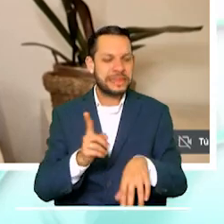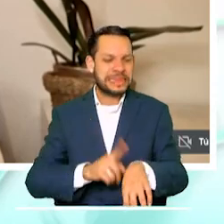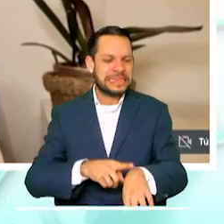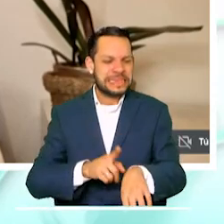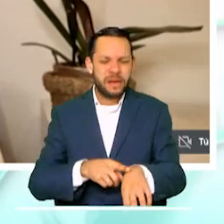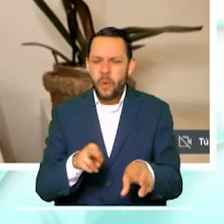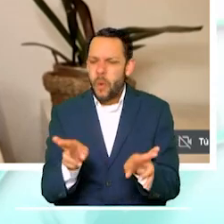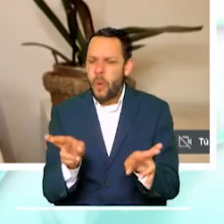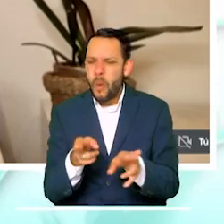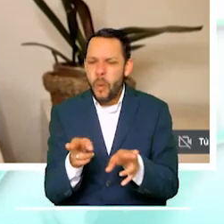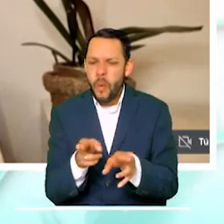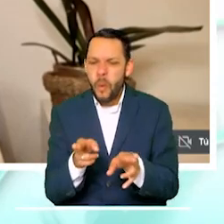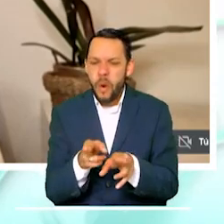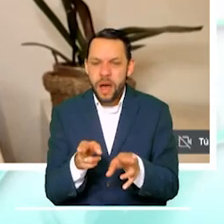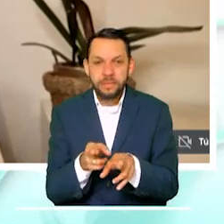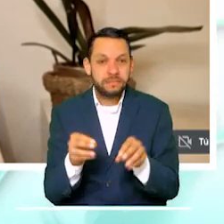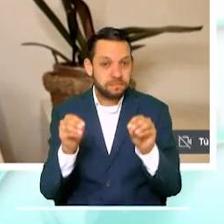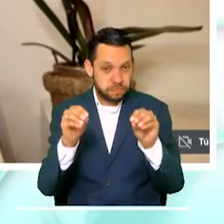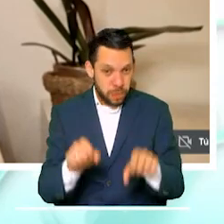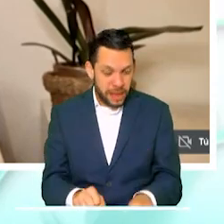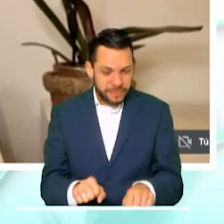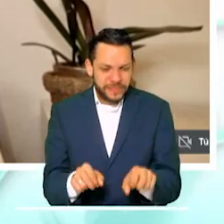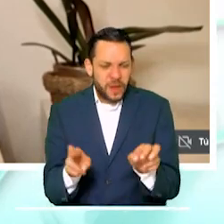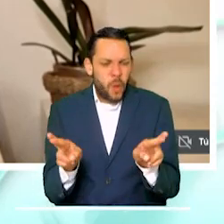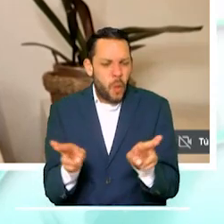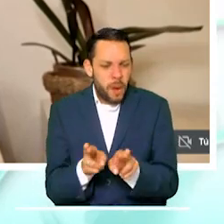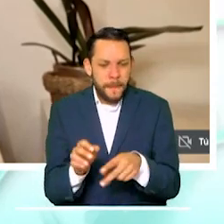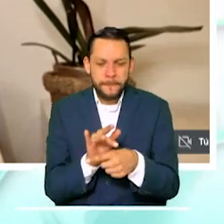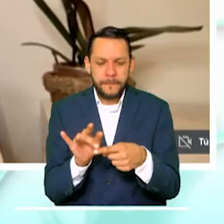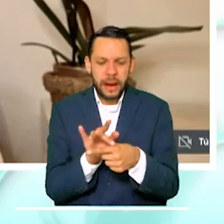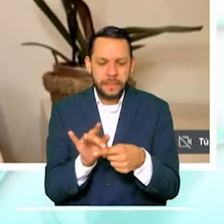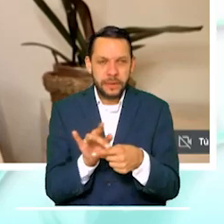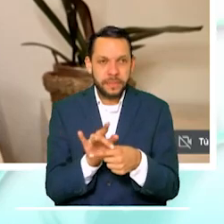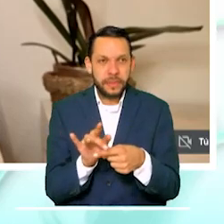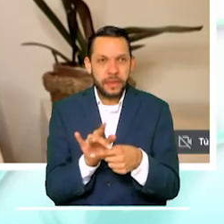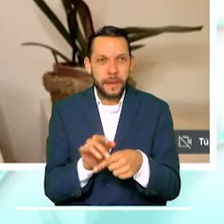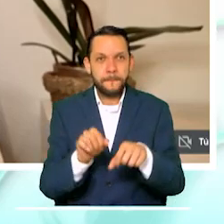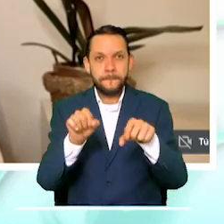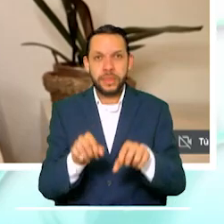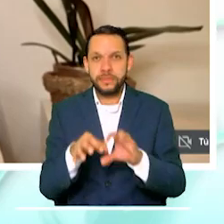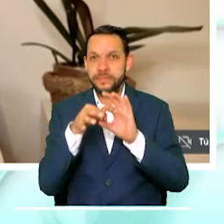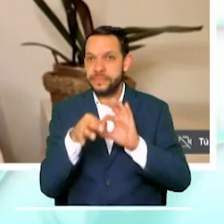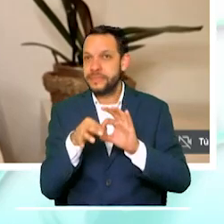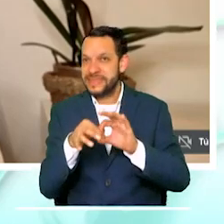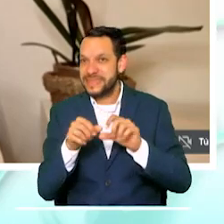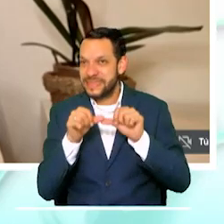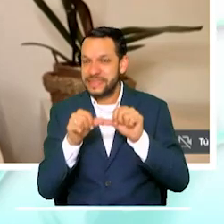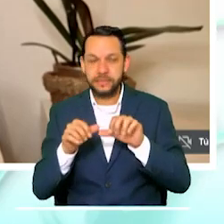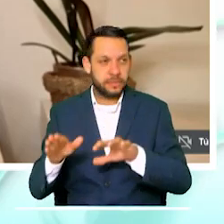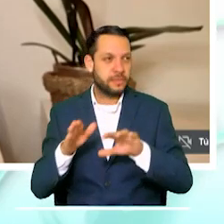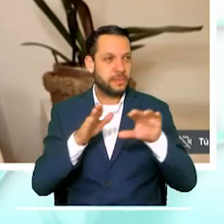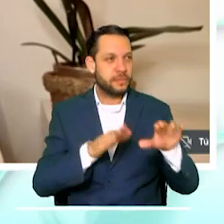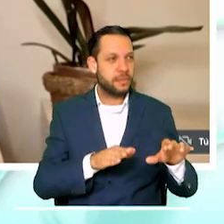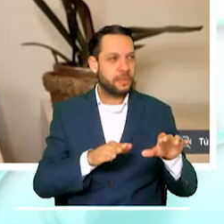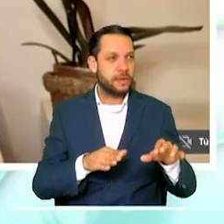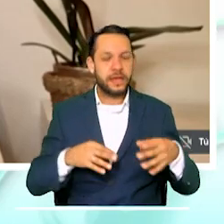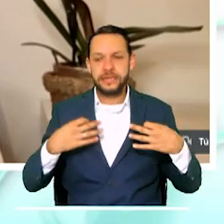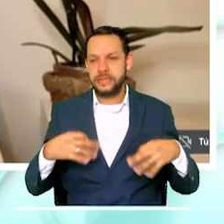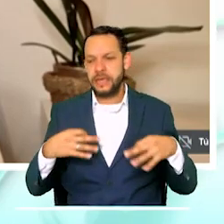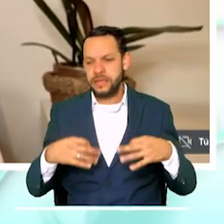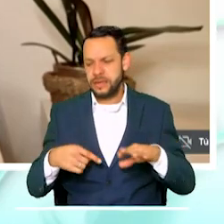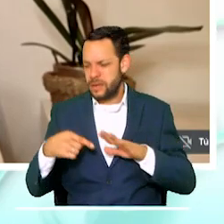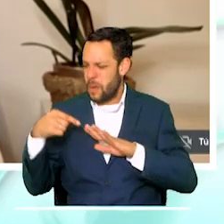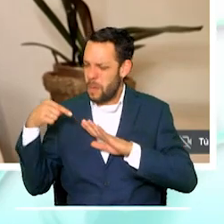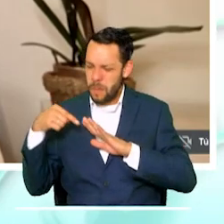cortico, pero ¿nos puedes hacer una breve práctica para desarrollar? Entremos en un ejercicio bien